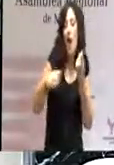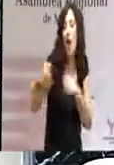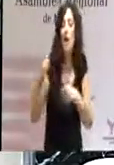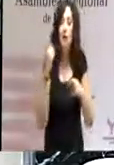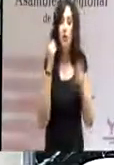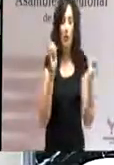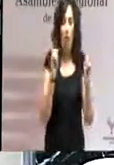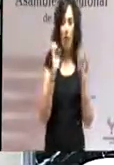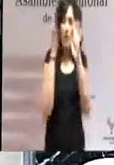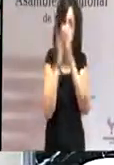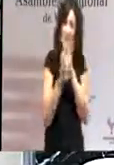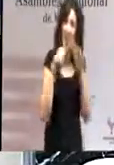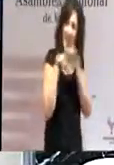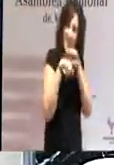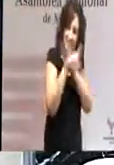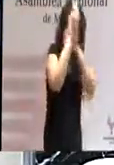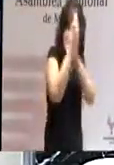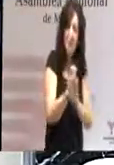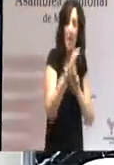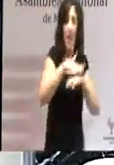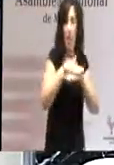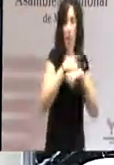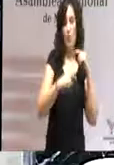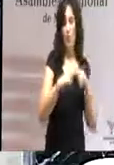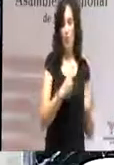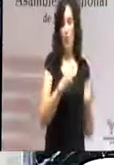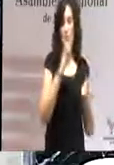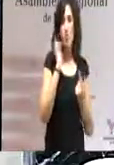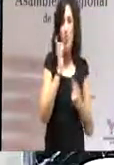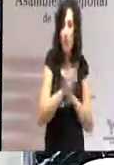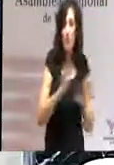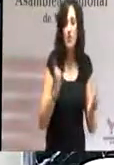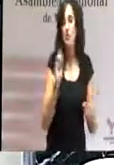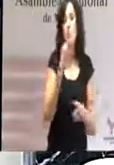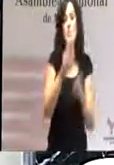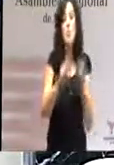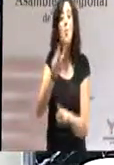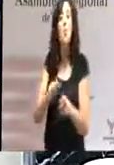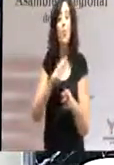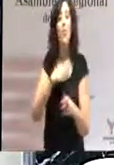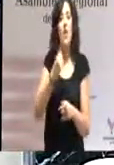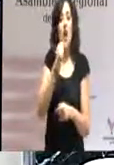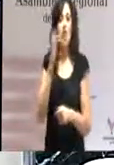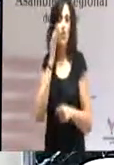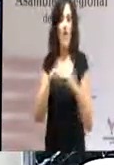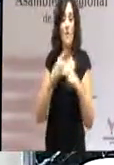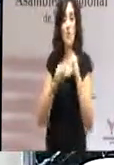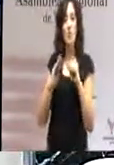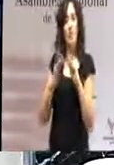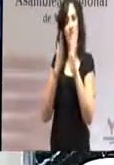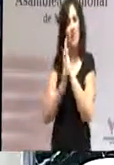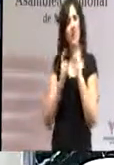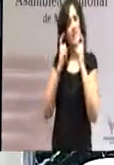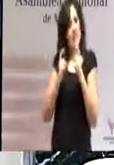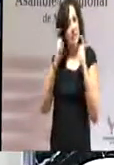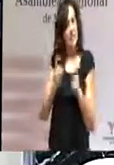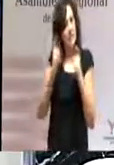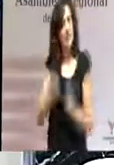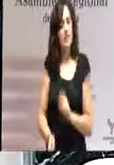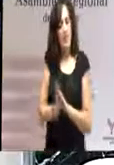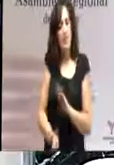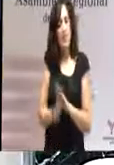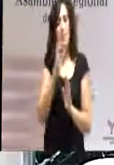por la gestión del Ejecutivo. No, señor presidente, son los murcianos y sus familias los que están tirando de sus cada vez más